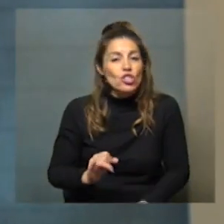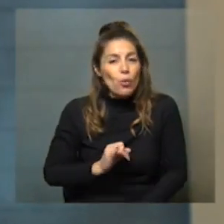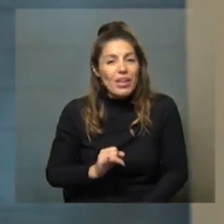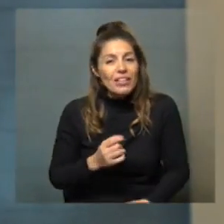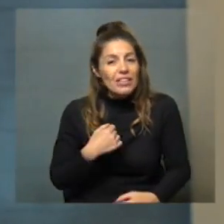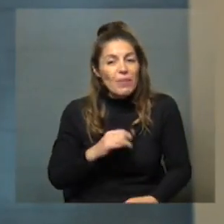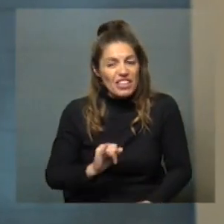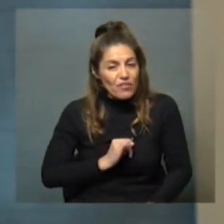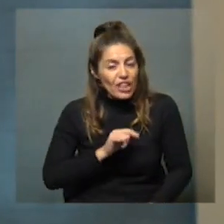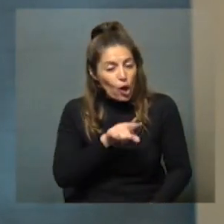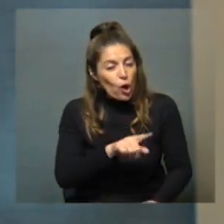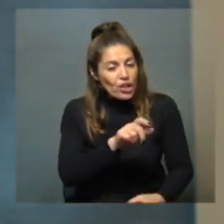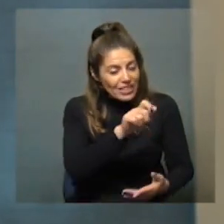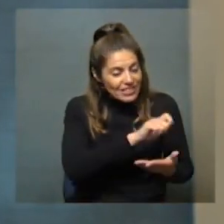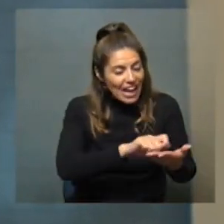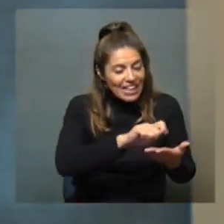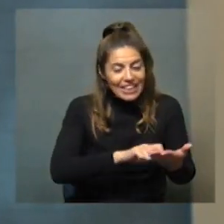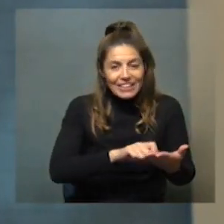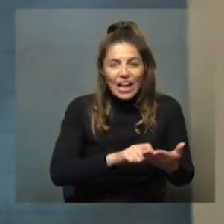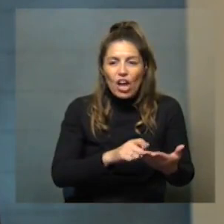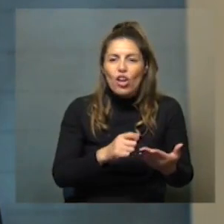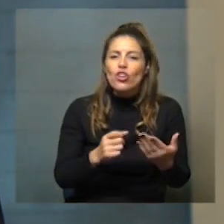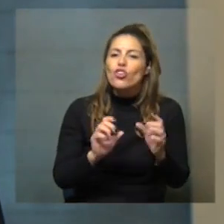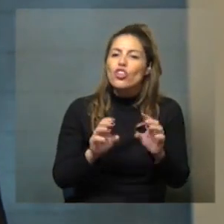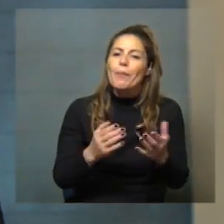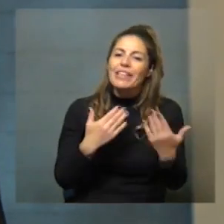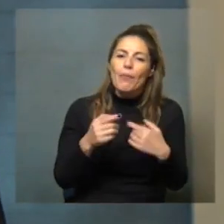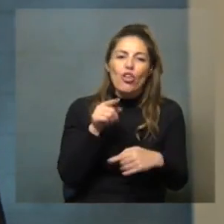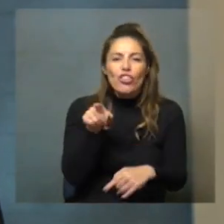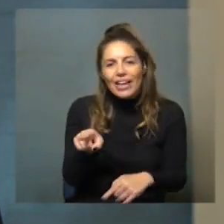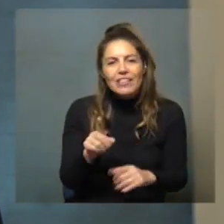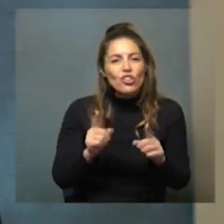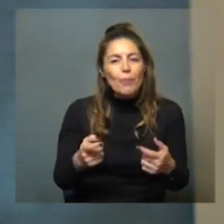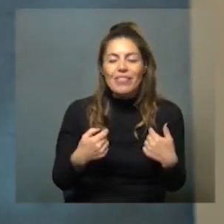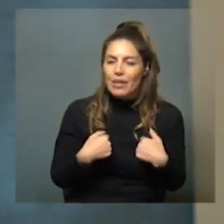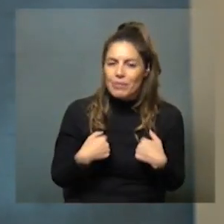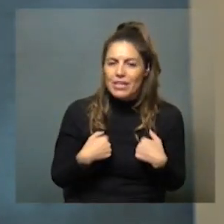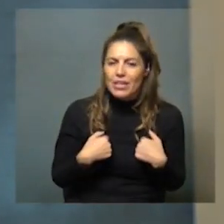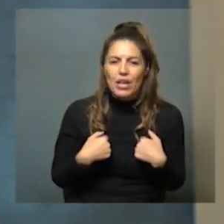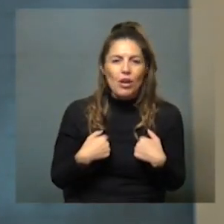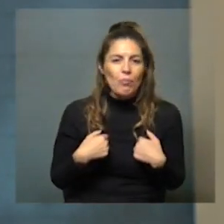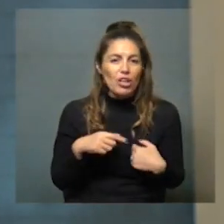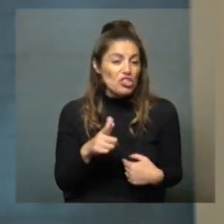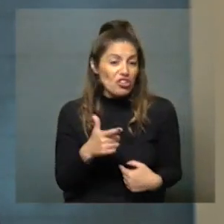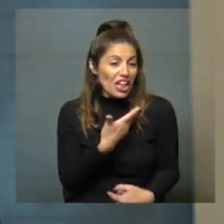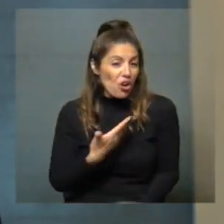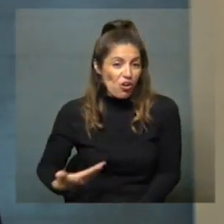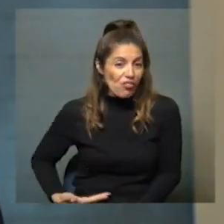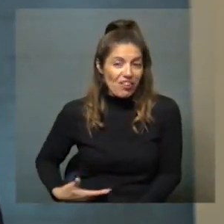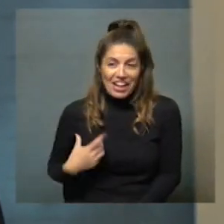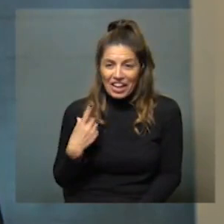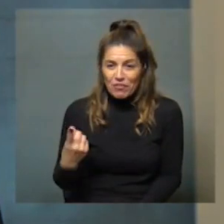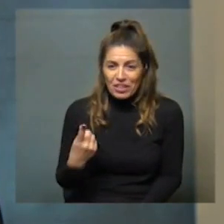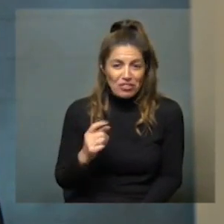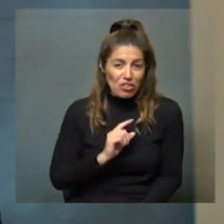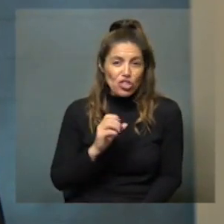letra, ¿viste? O sea, no solo hablo de él, sino que también hablo de mí, porque yo tampoco tengo patrón. Soy